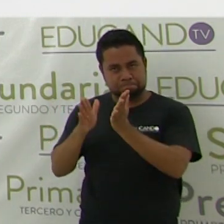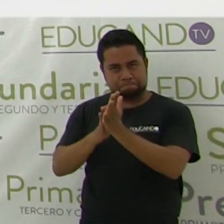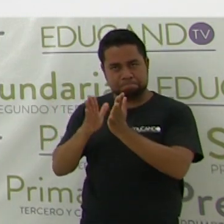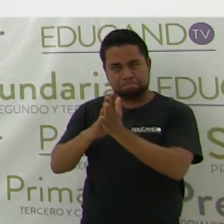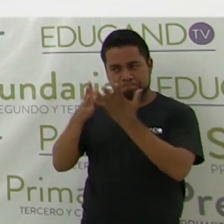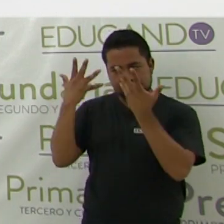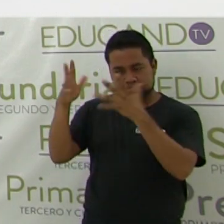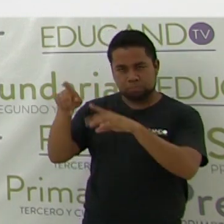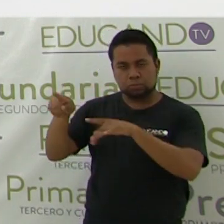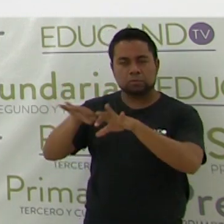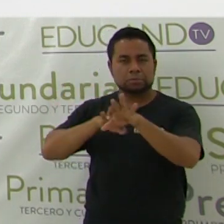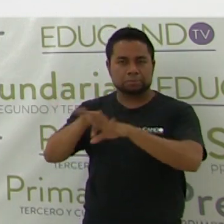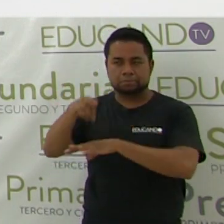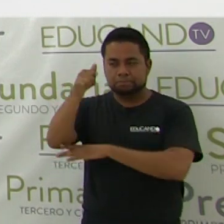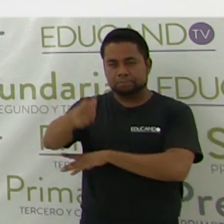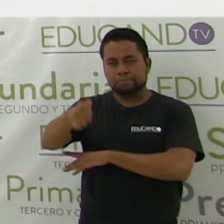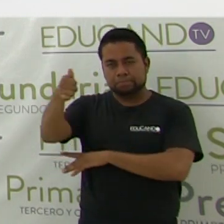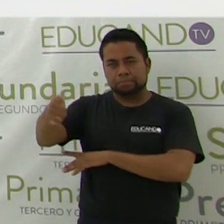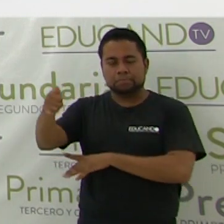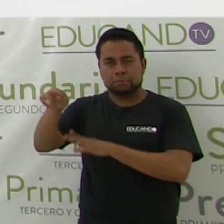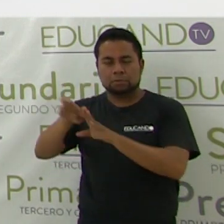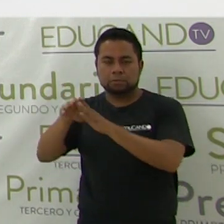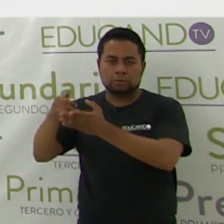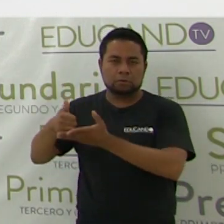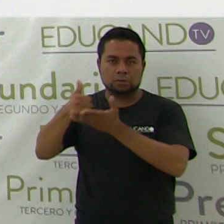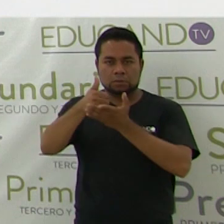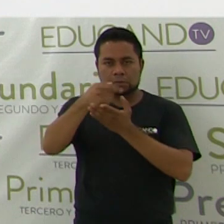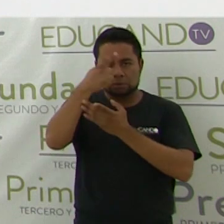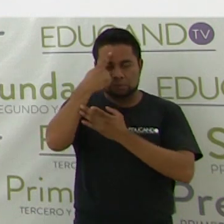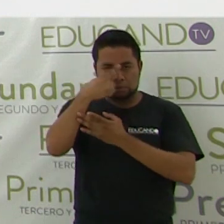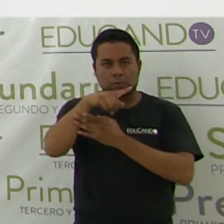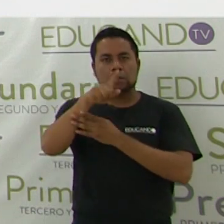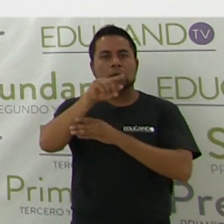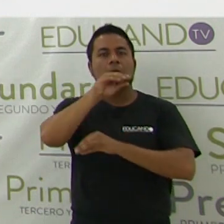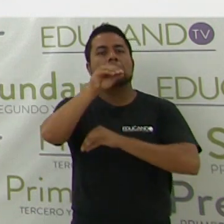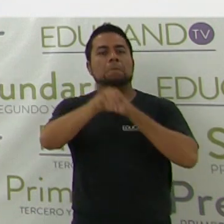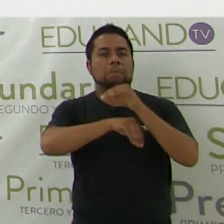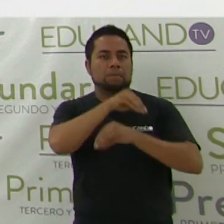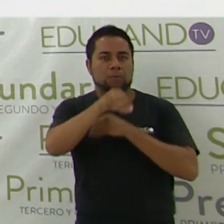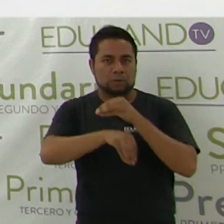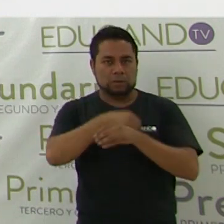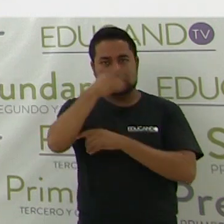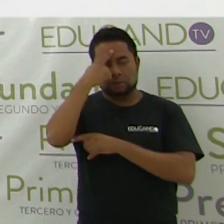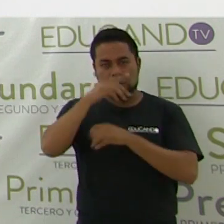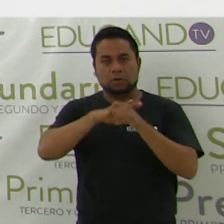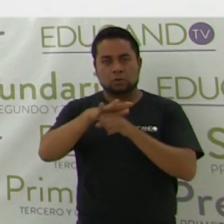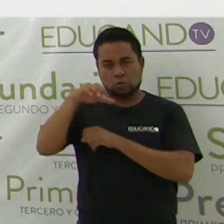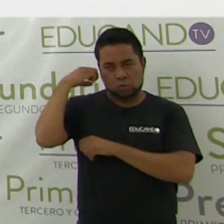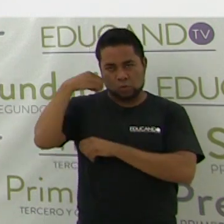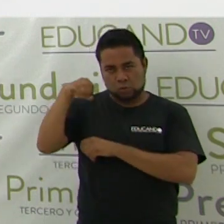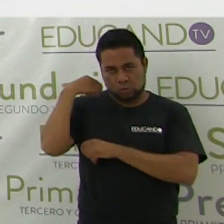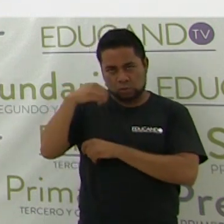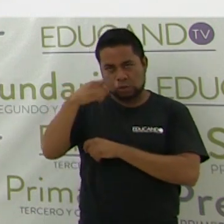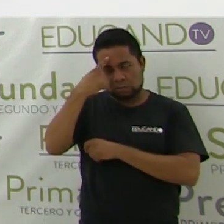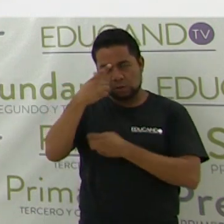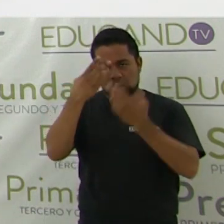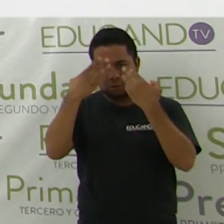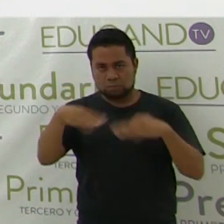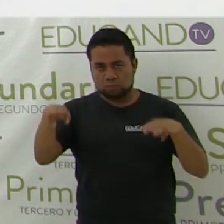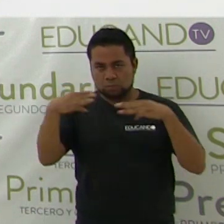que cada una de ellas aporta a la construcción de un Oaxaca